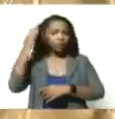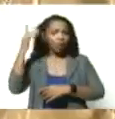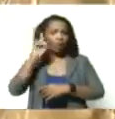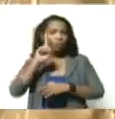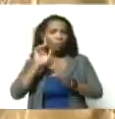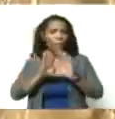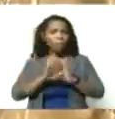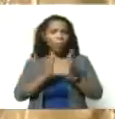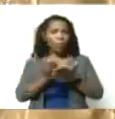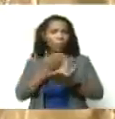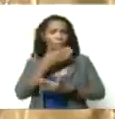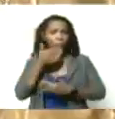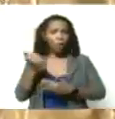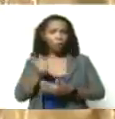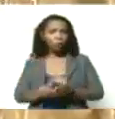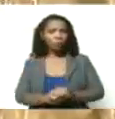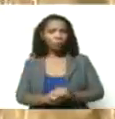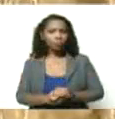mundo mejor.